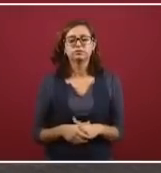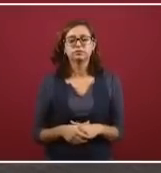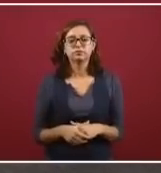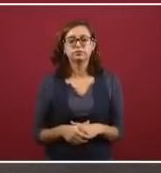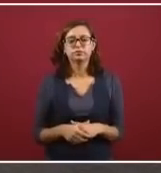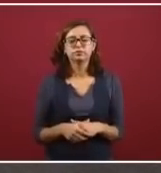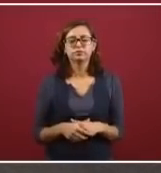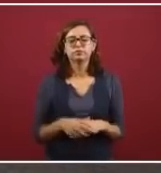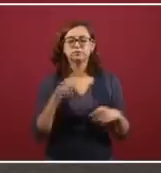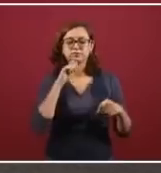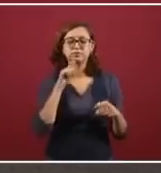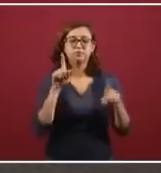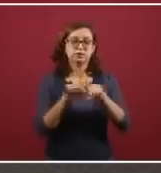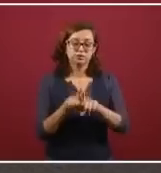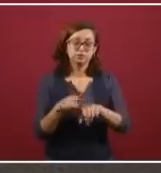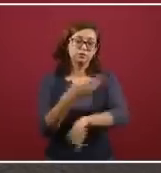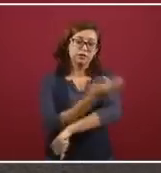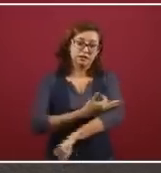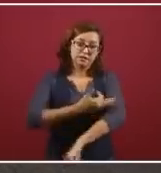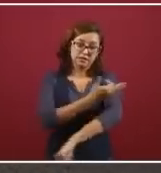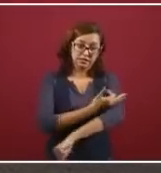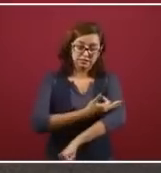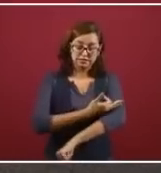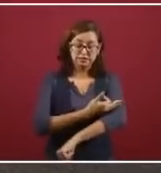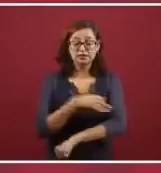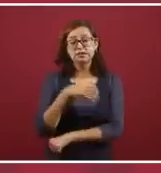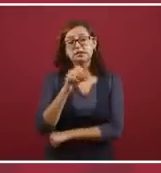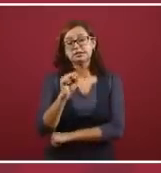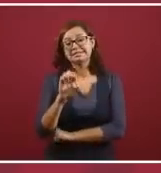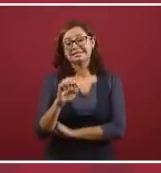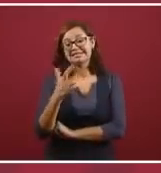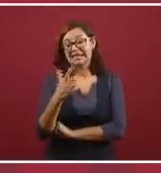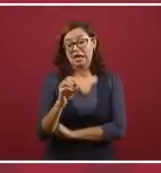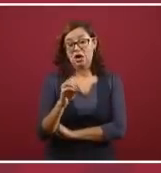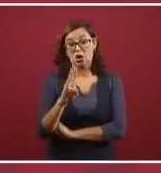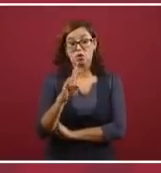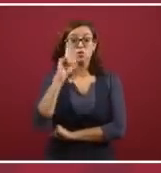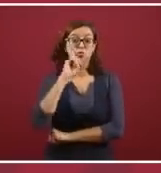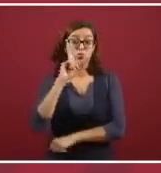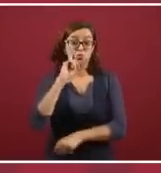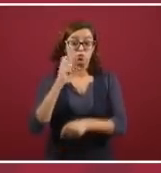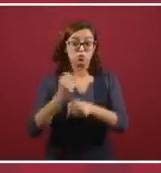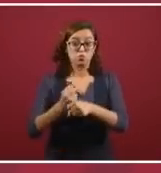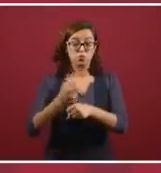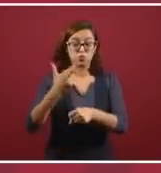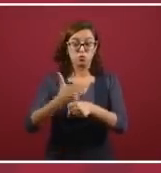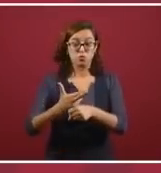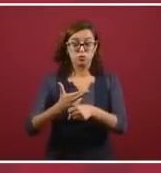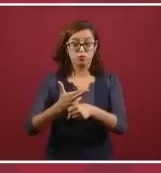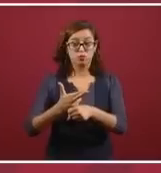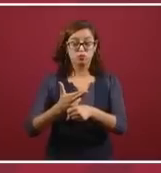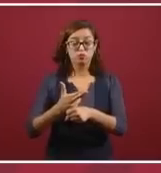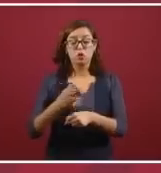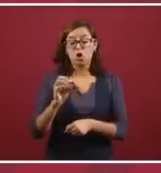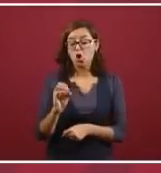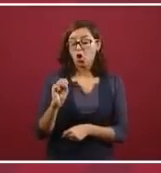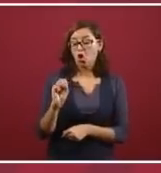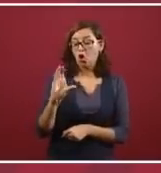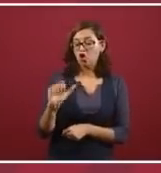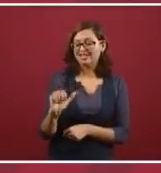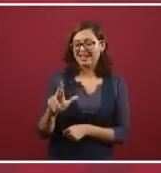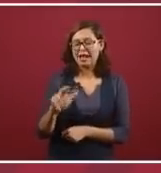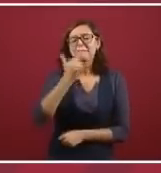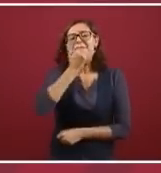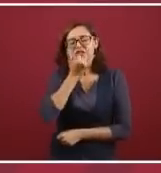por la tarde la secretaria de Gobernación, la licenciada Olga Sánchez